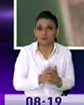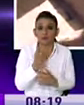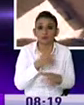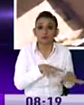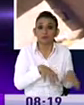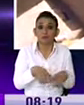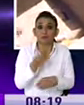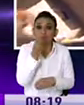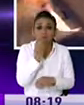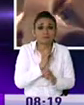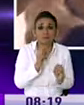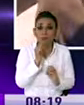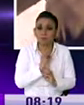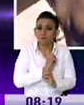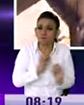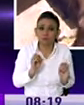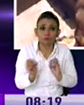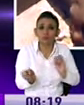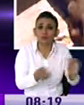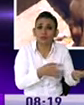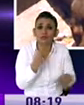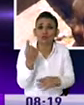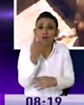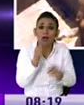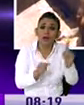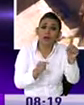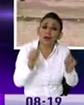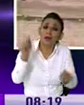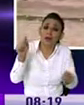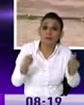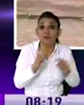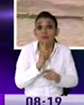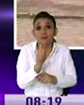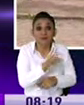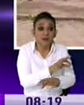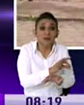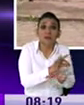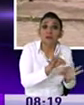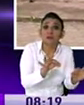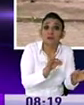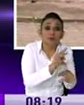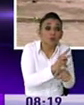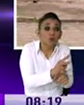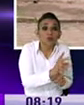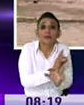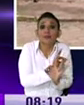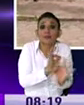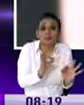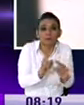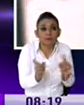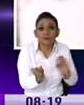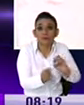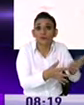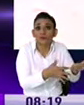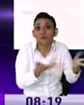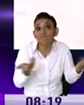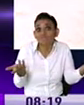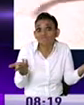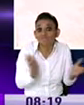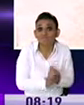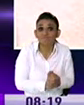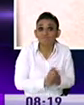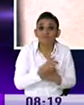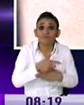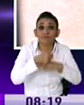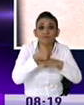tienen comida, no tienen agua, rara vez van los que supuestamente son los compañeros de vida, los que les dejaron ahí para que cuiden.